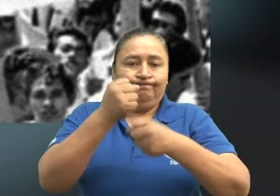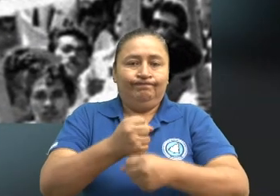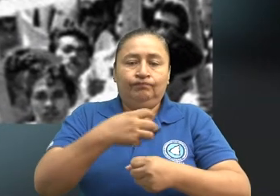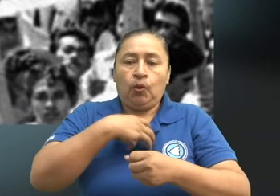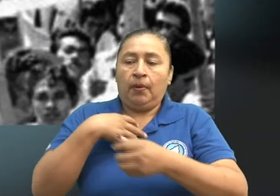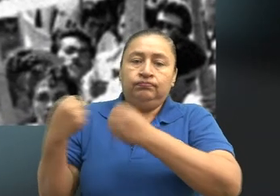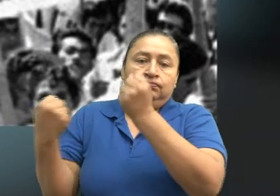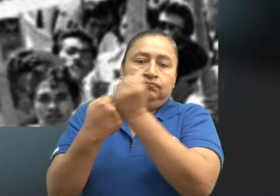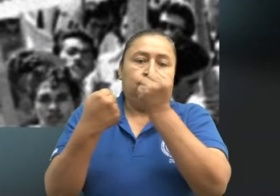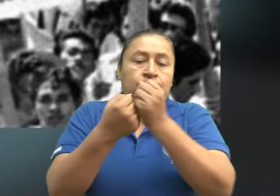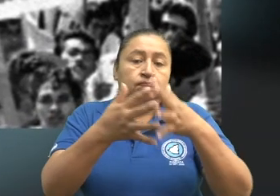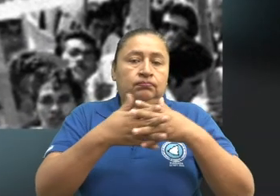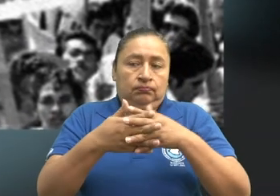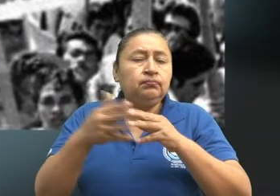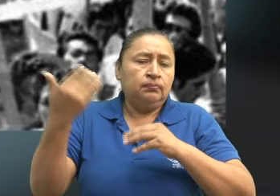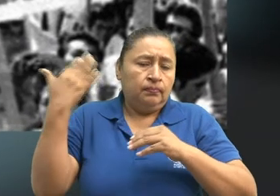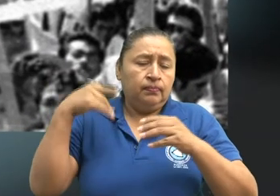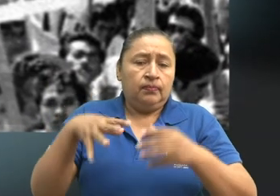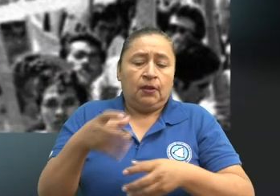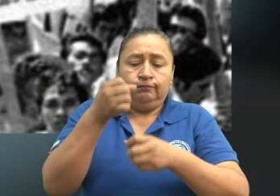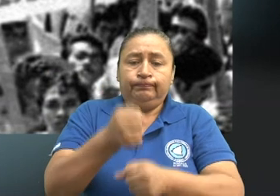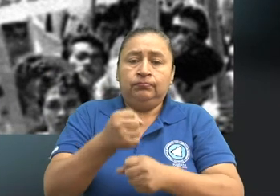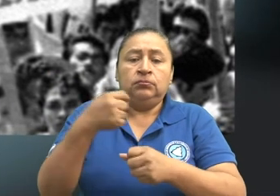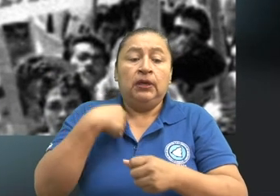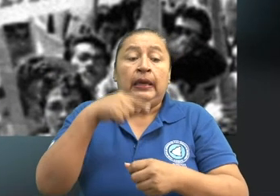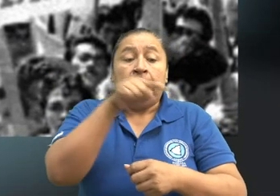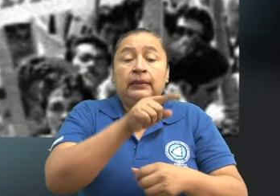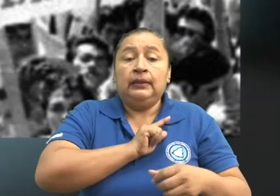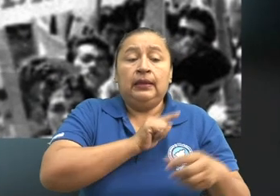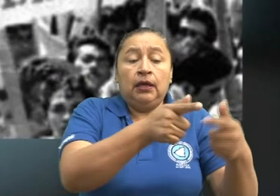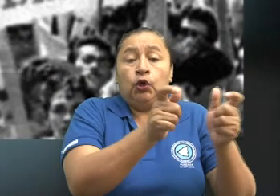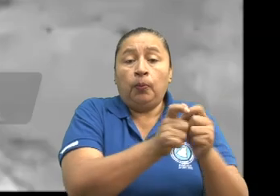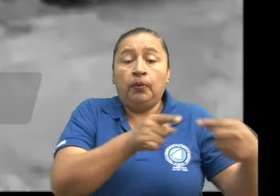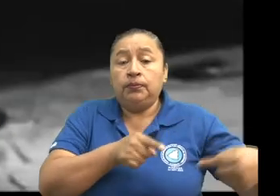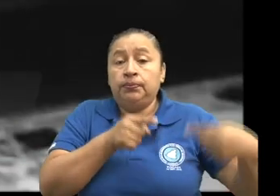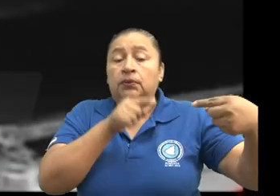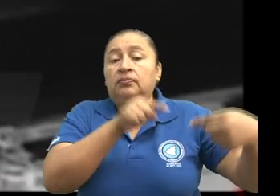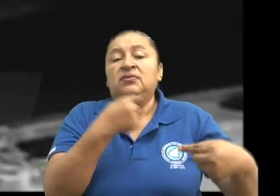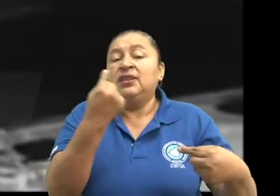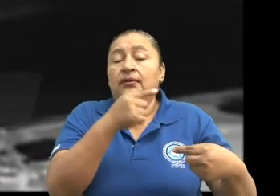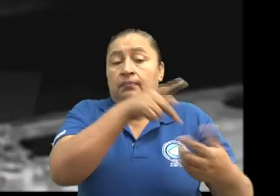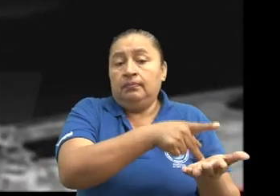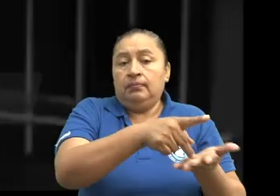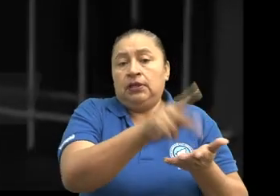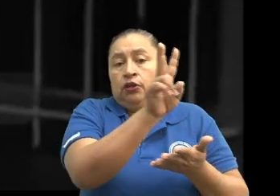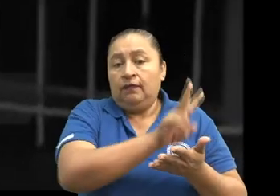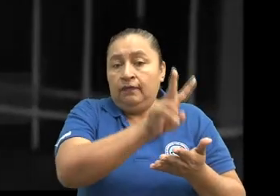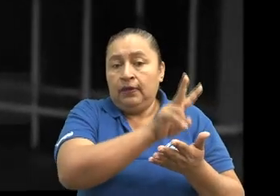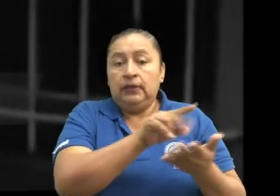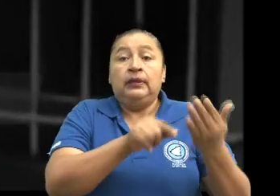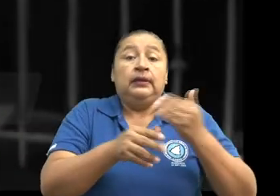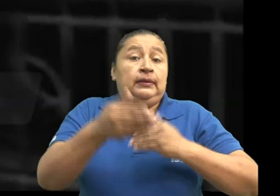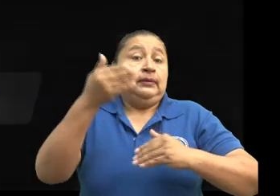apoyo norteamericano en aquel momento, y estaba los sectores opositores encabezados por el Partido Conservador. En aquel